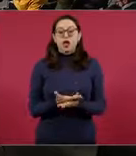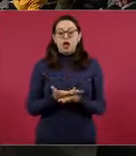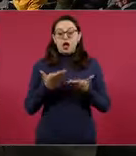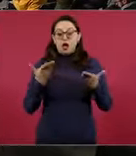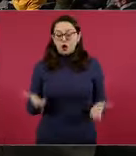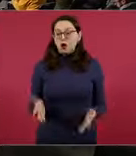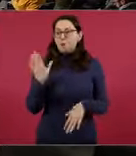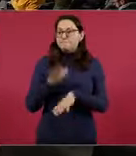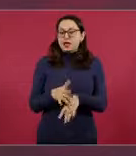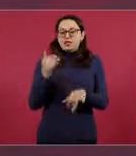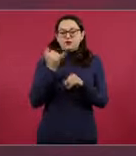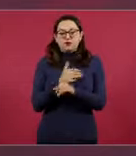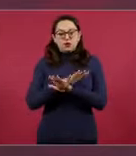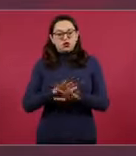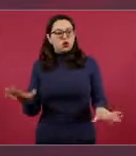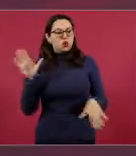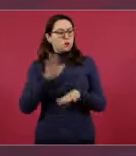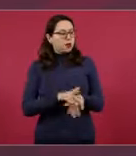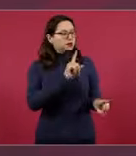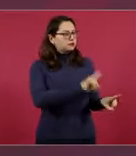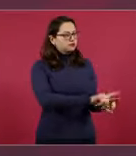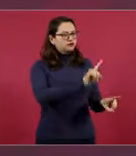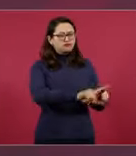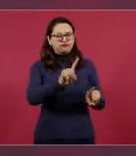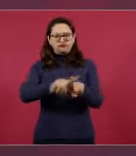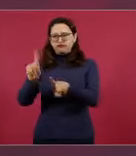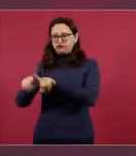Antes estaba más controlado